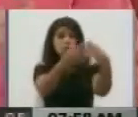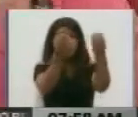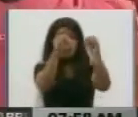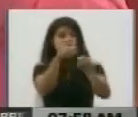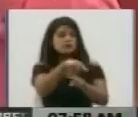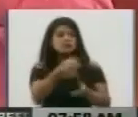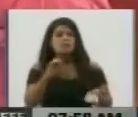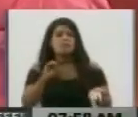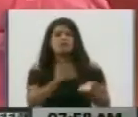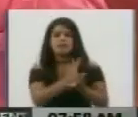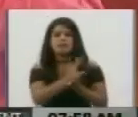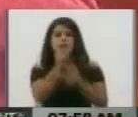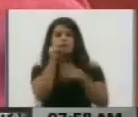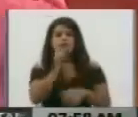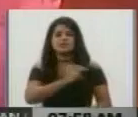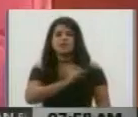que